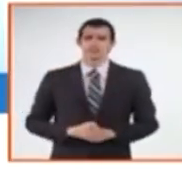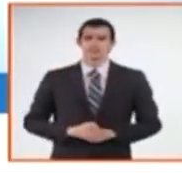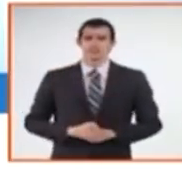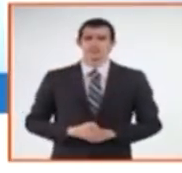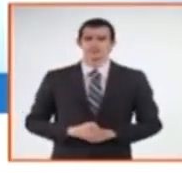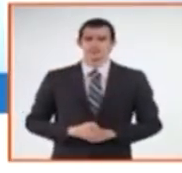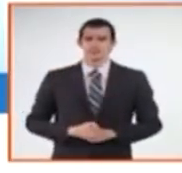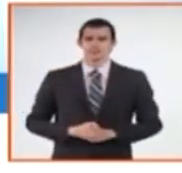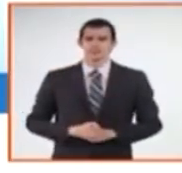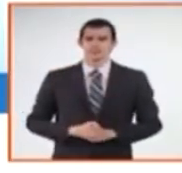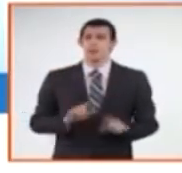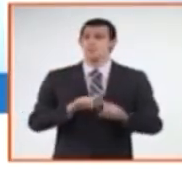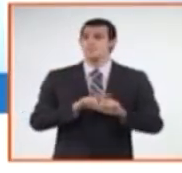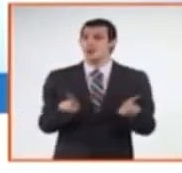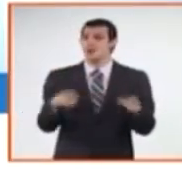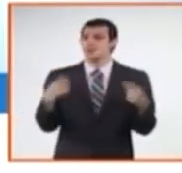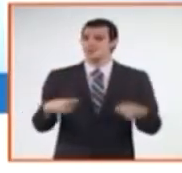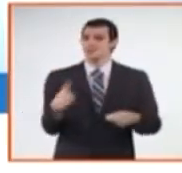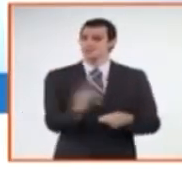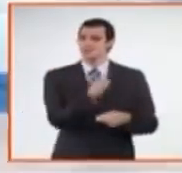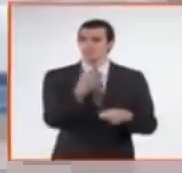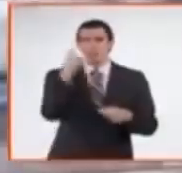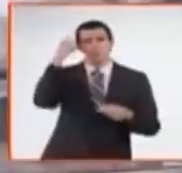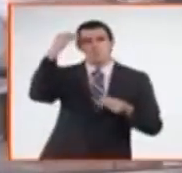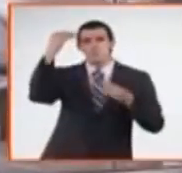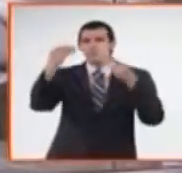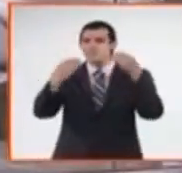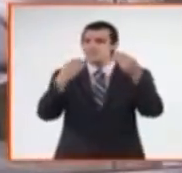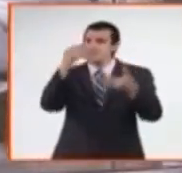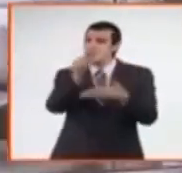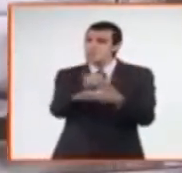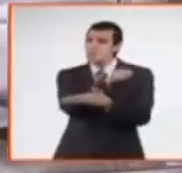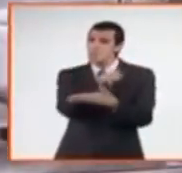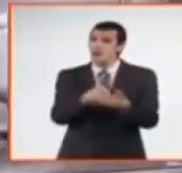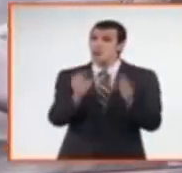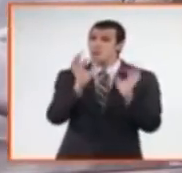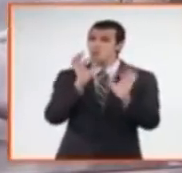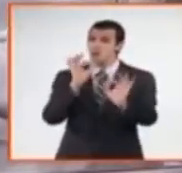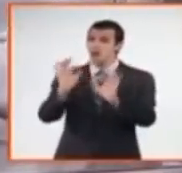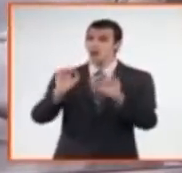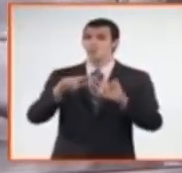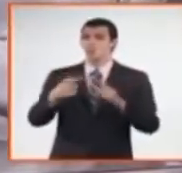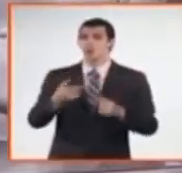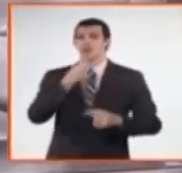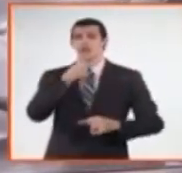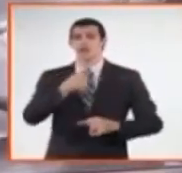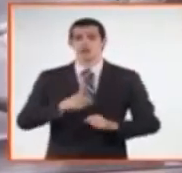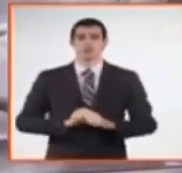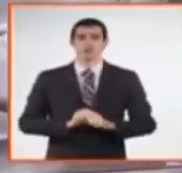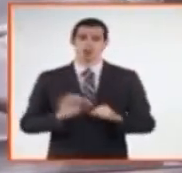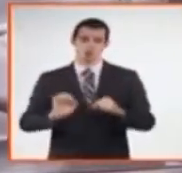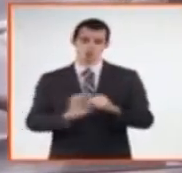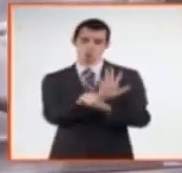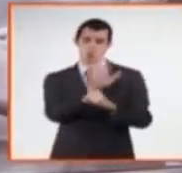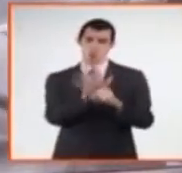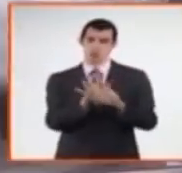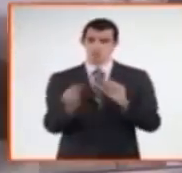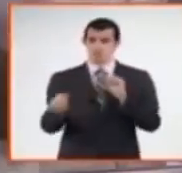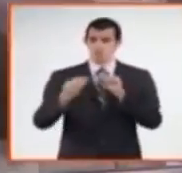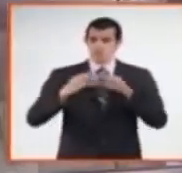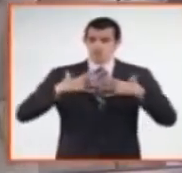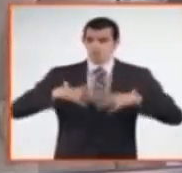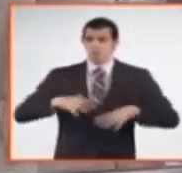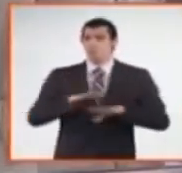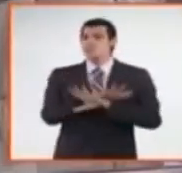tiempo y para eso hay otro grupo de acciones un grupo acciones vacuna ver cómo se siente esta manera subirle la inmunidad compareciente y que coincida con el